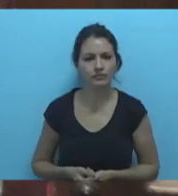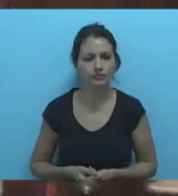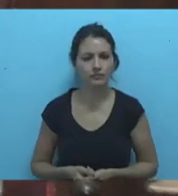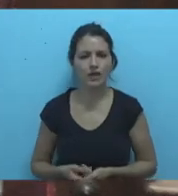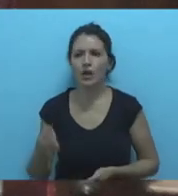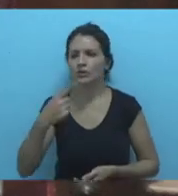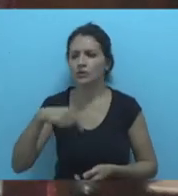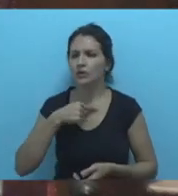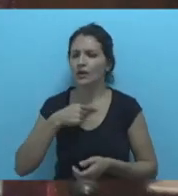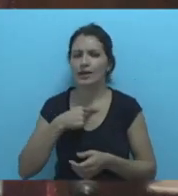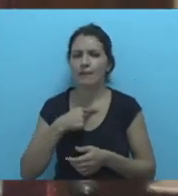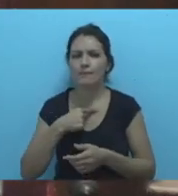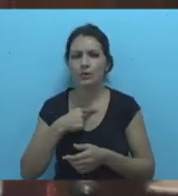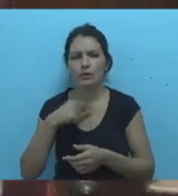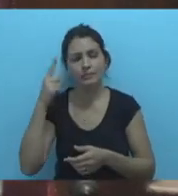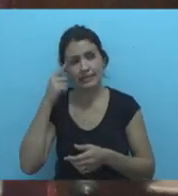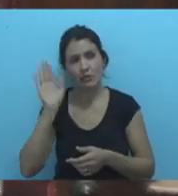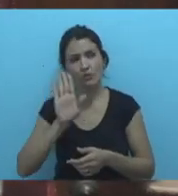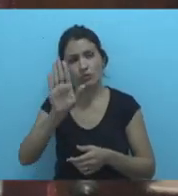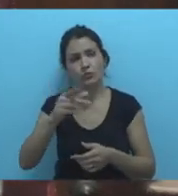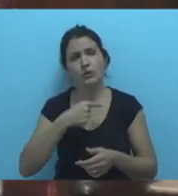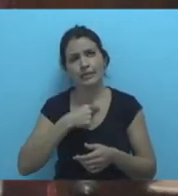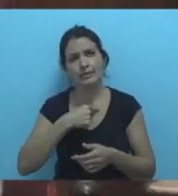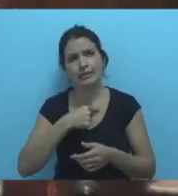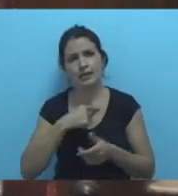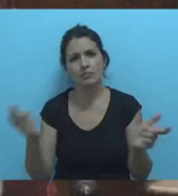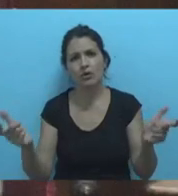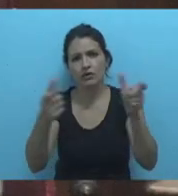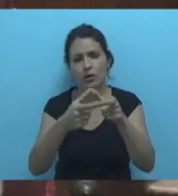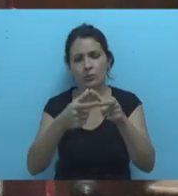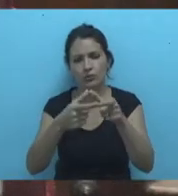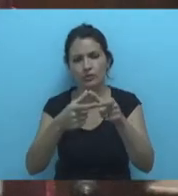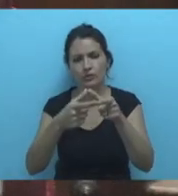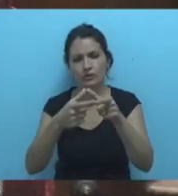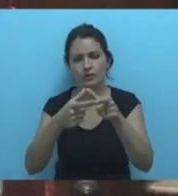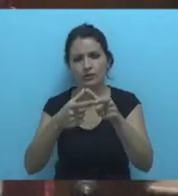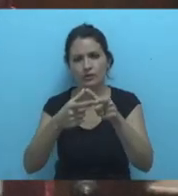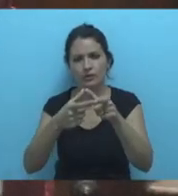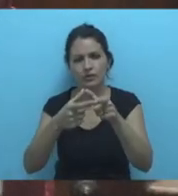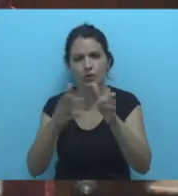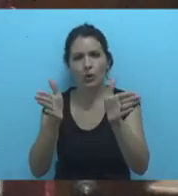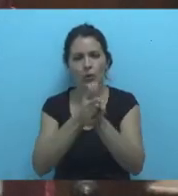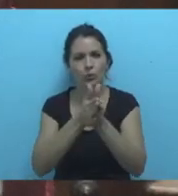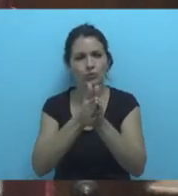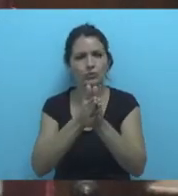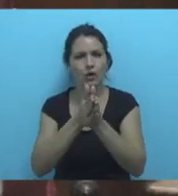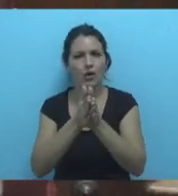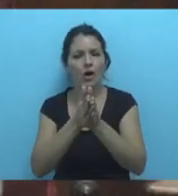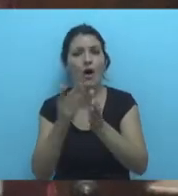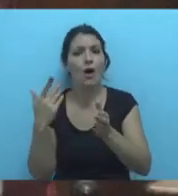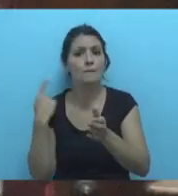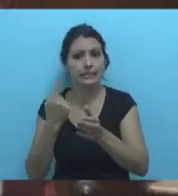Banco de la Nación Argentina, al señor Eduardo Hecher, y se confirmó cuando estábamos volviendo de Reconquista de que nos recibiese el